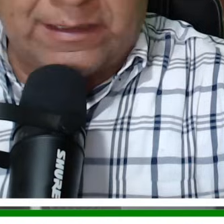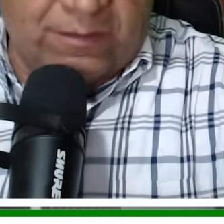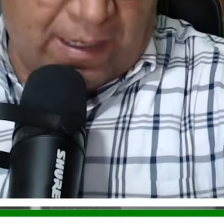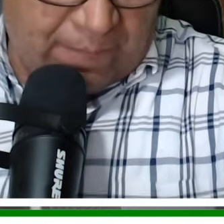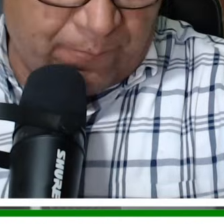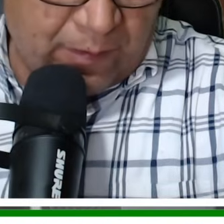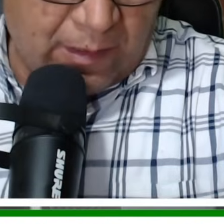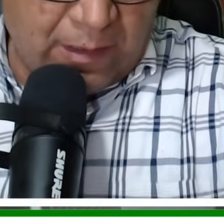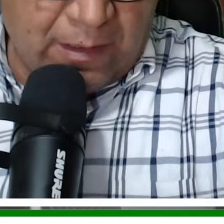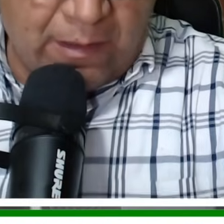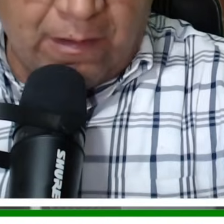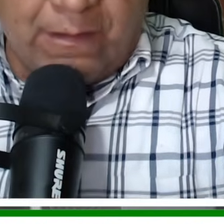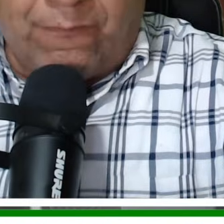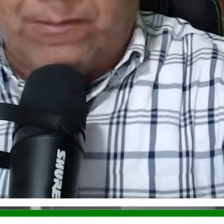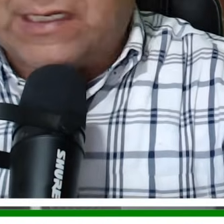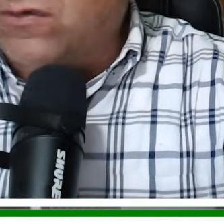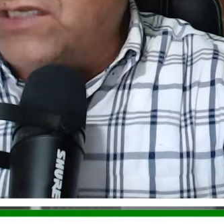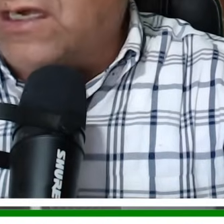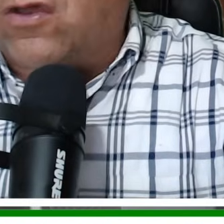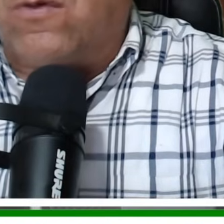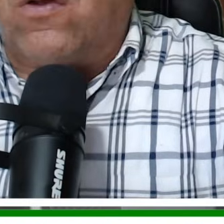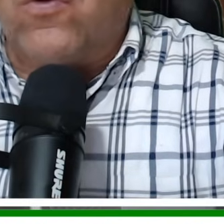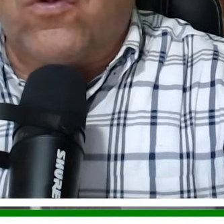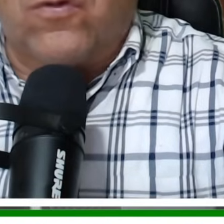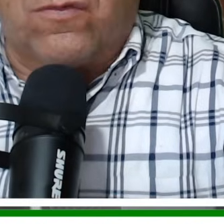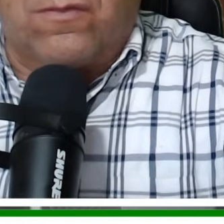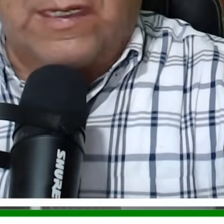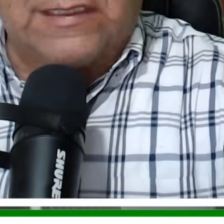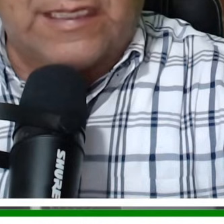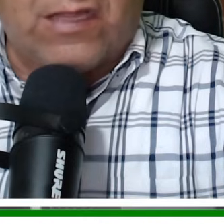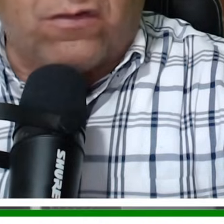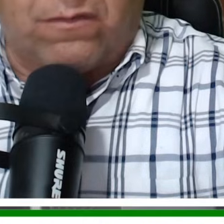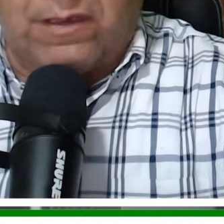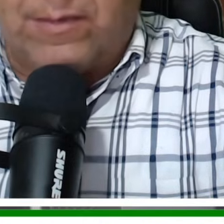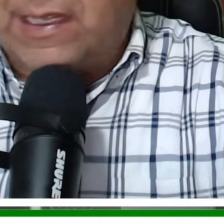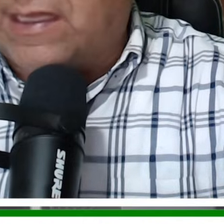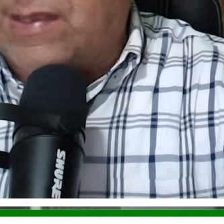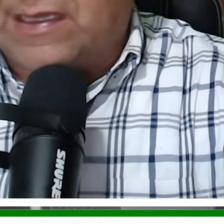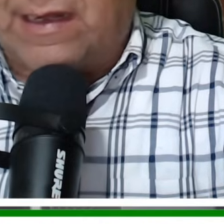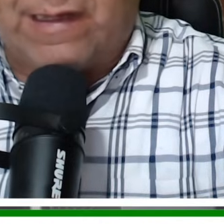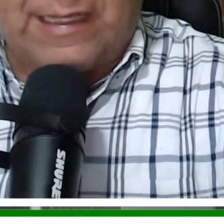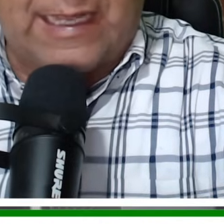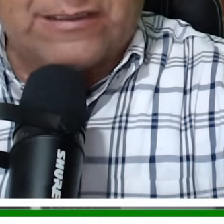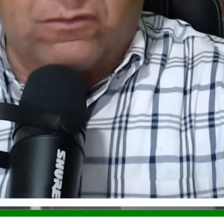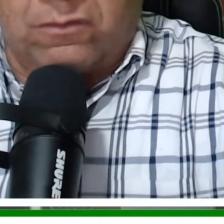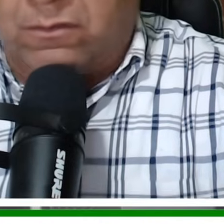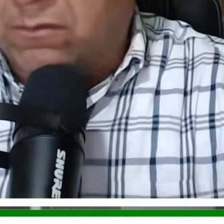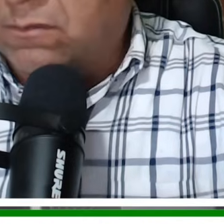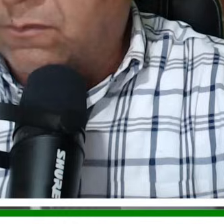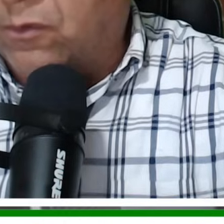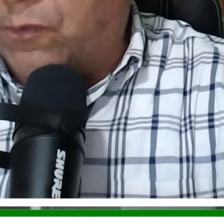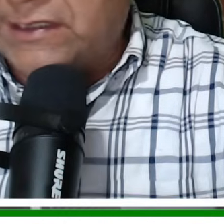nivel nacional. Vamos a escuchar cómo un magistrado inmediatamente le batea